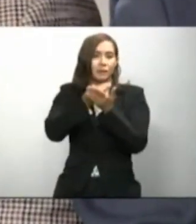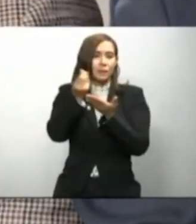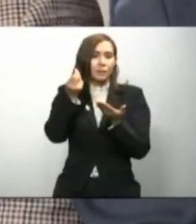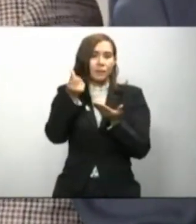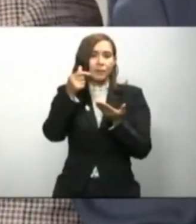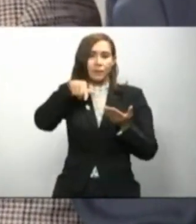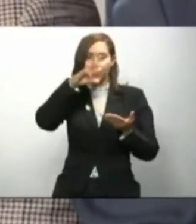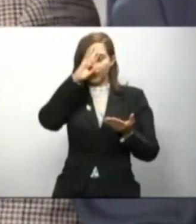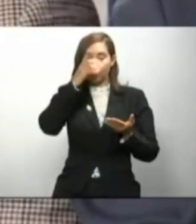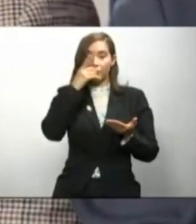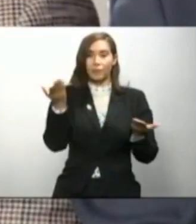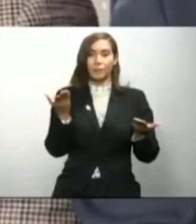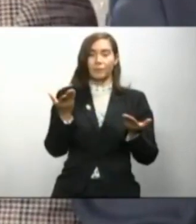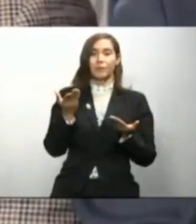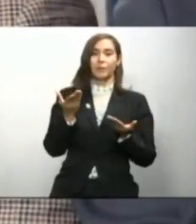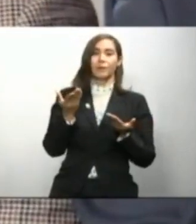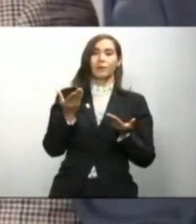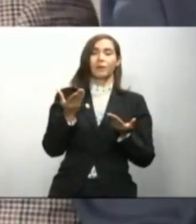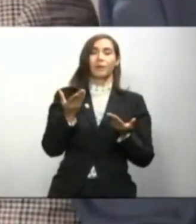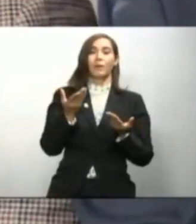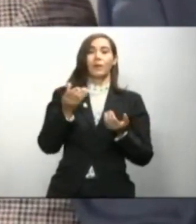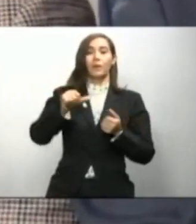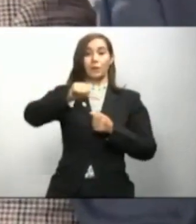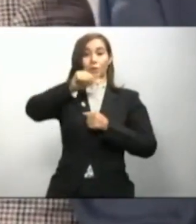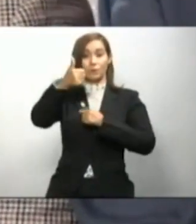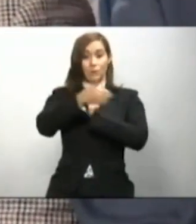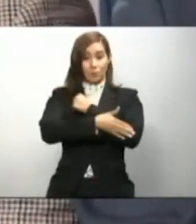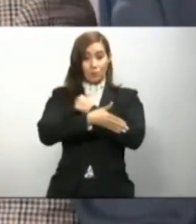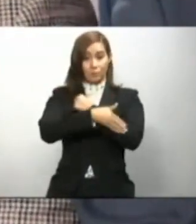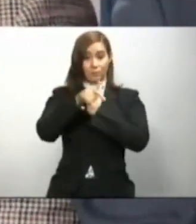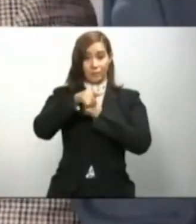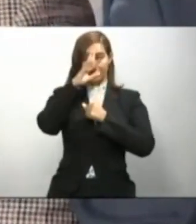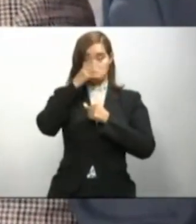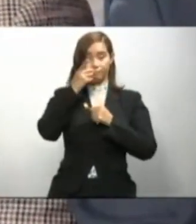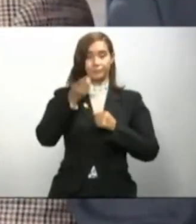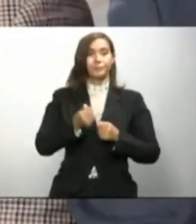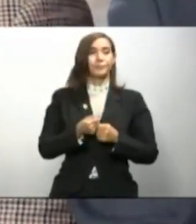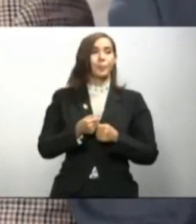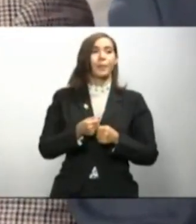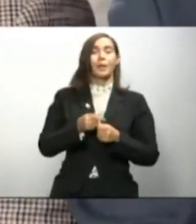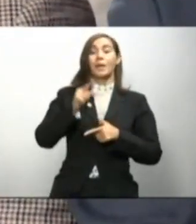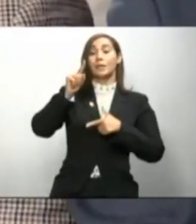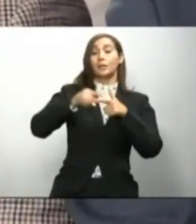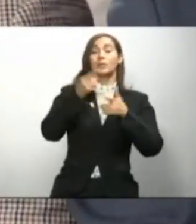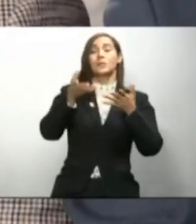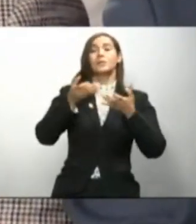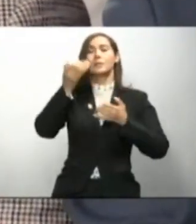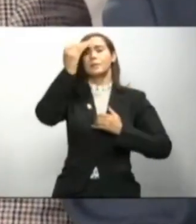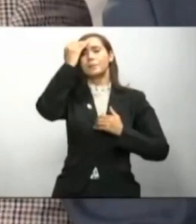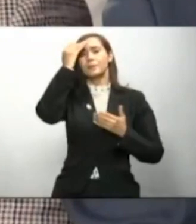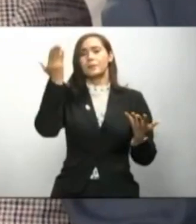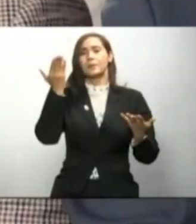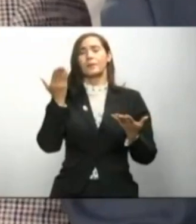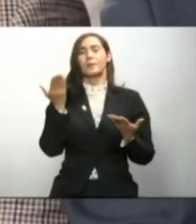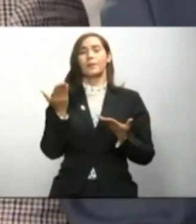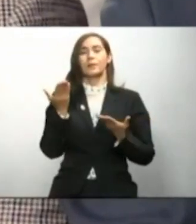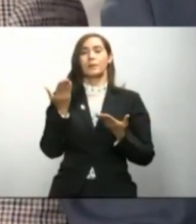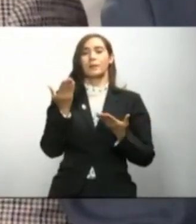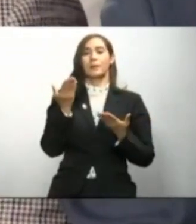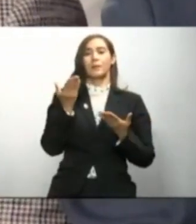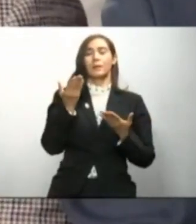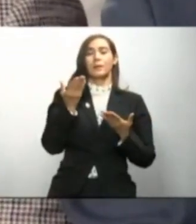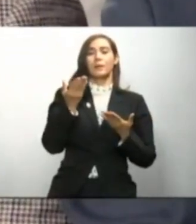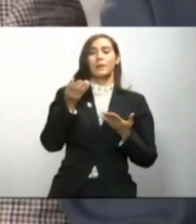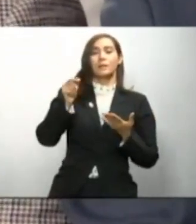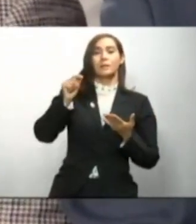en el marco de los países miembros de este organismo christie's quisiéramos haber presidente el parecer del gobierno americanos